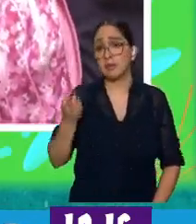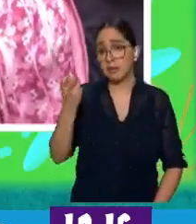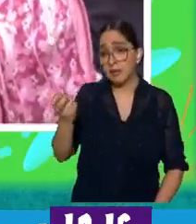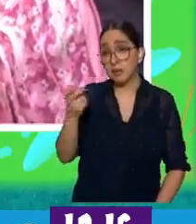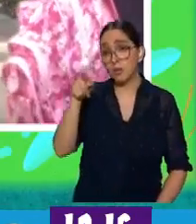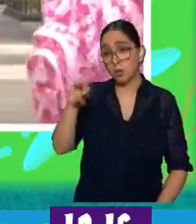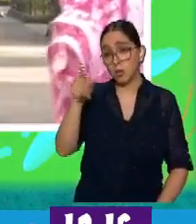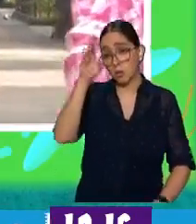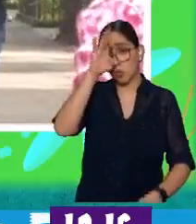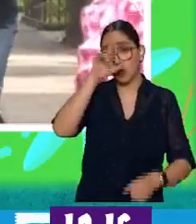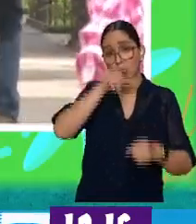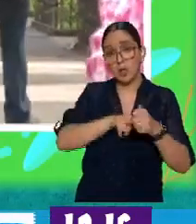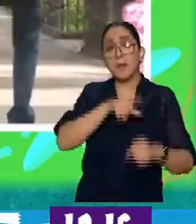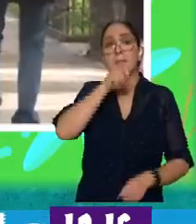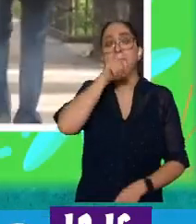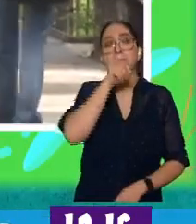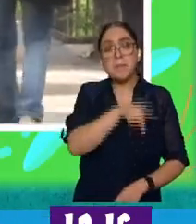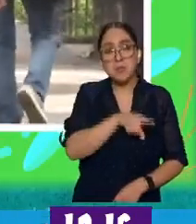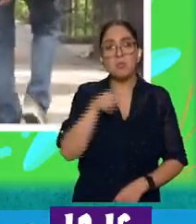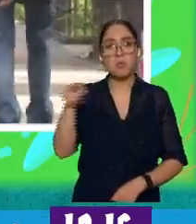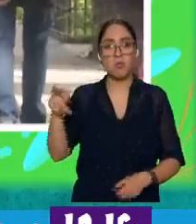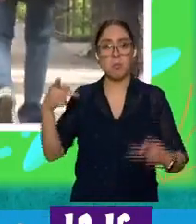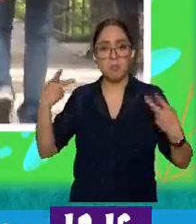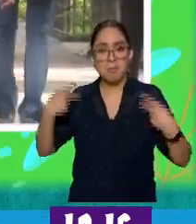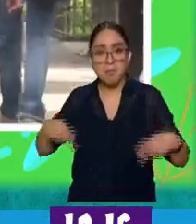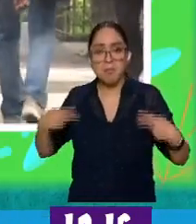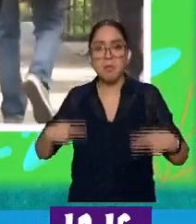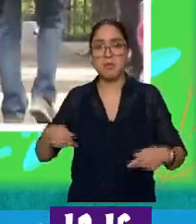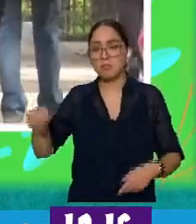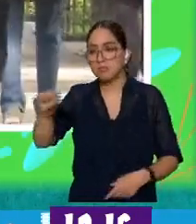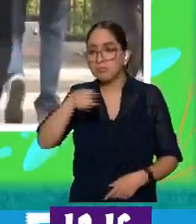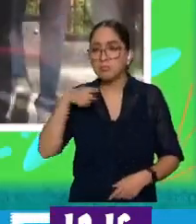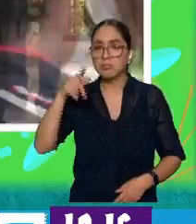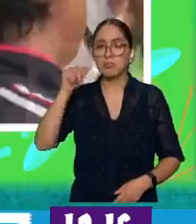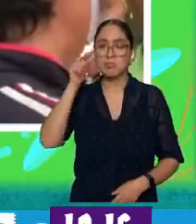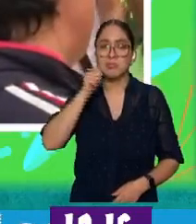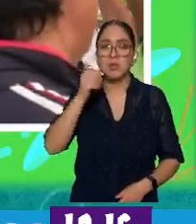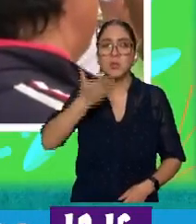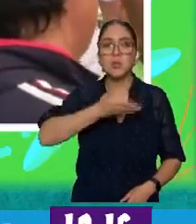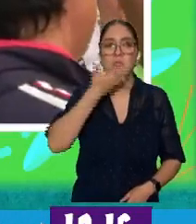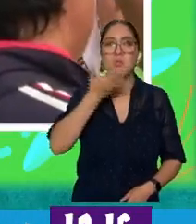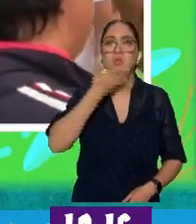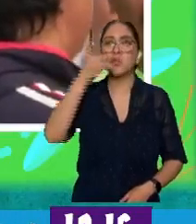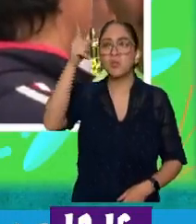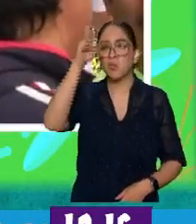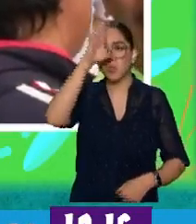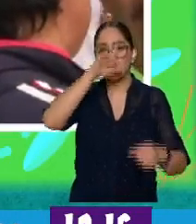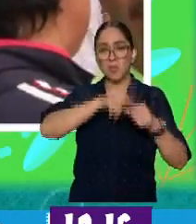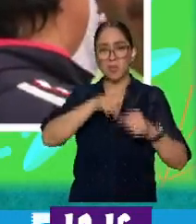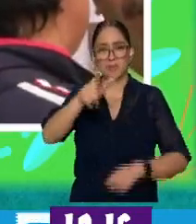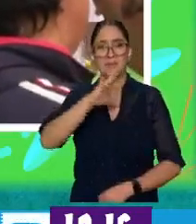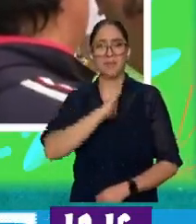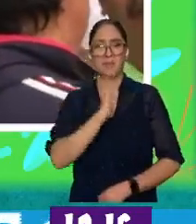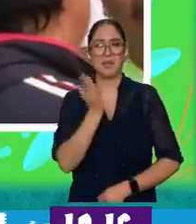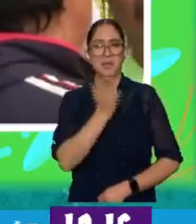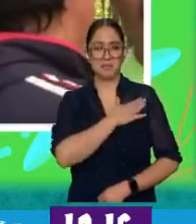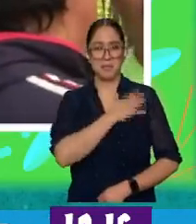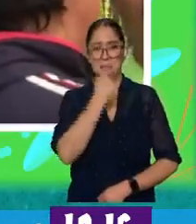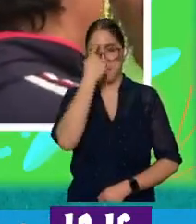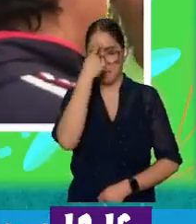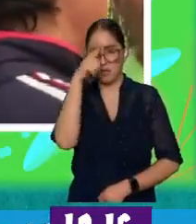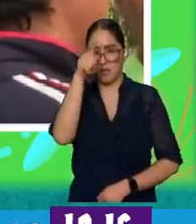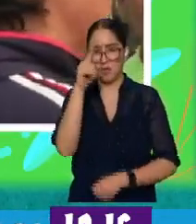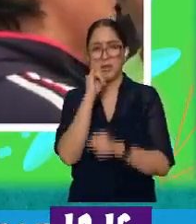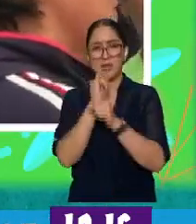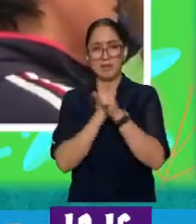es también una de las cortesías poco habladas, pero que heredamos de los españoles. Y ahí puedes ver la historia de España, que también no